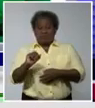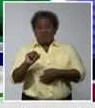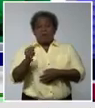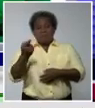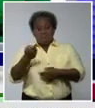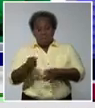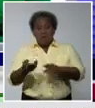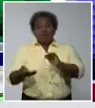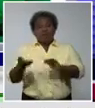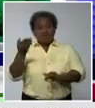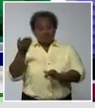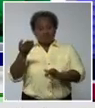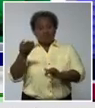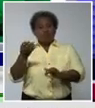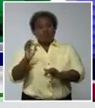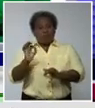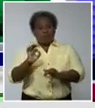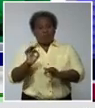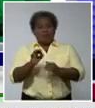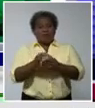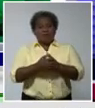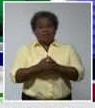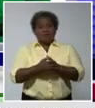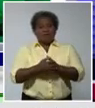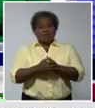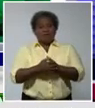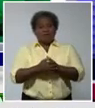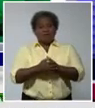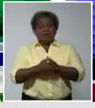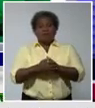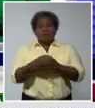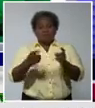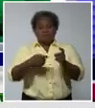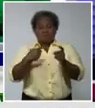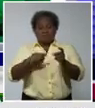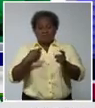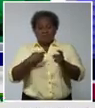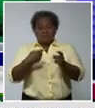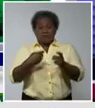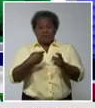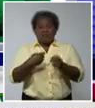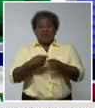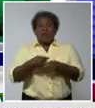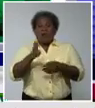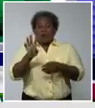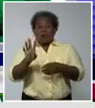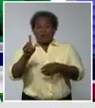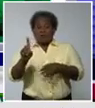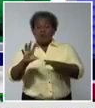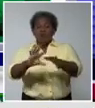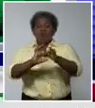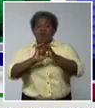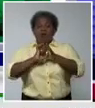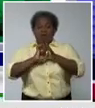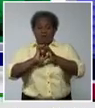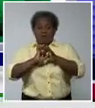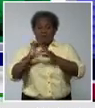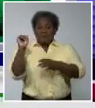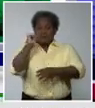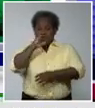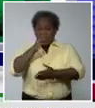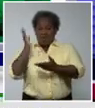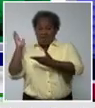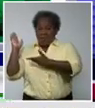con muchos riesgos. 30 críticos y 41 graves. Y finalmente ahí tienen el